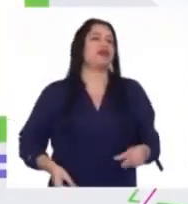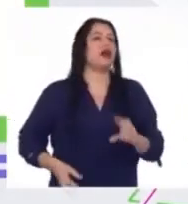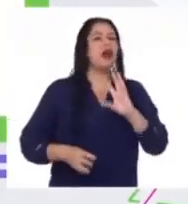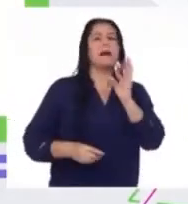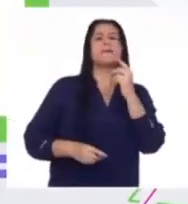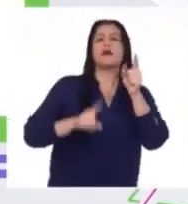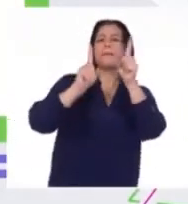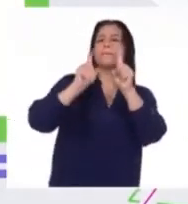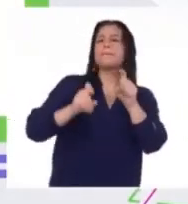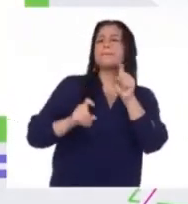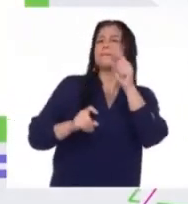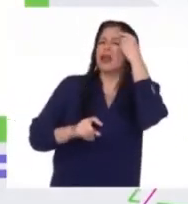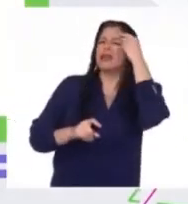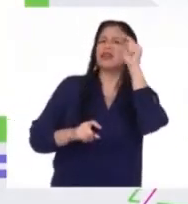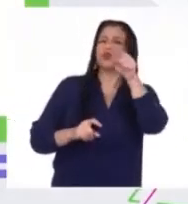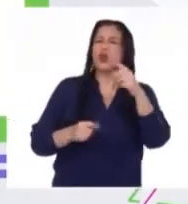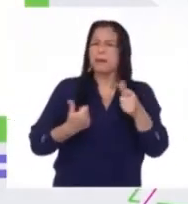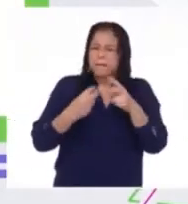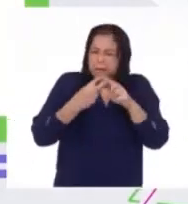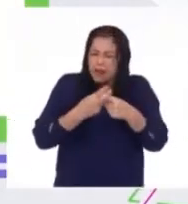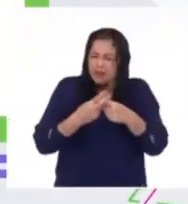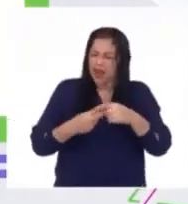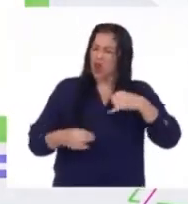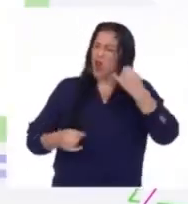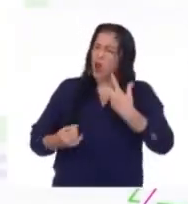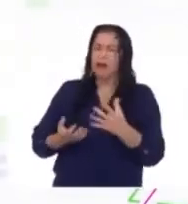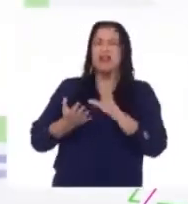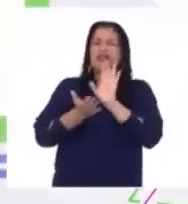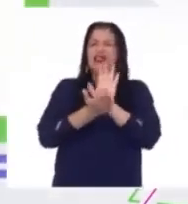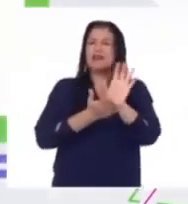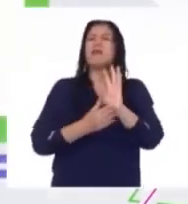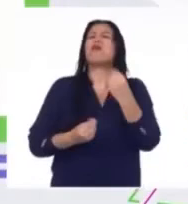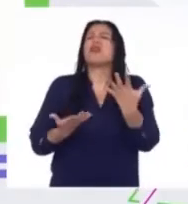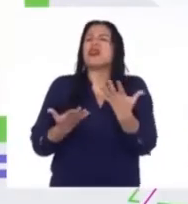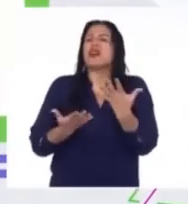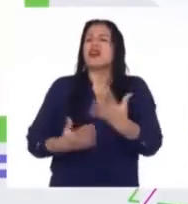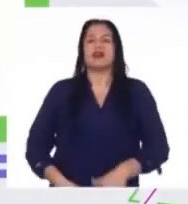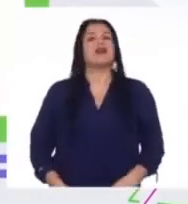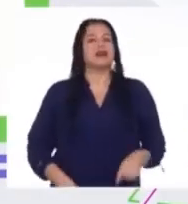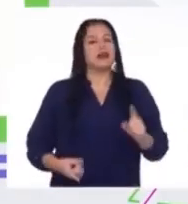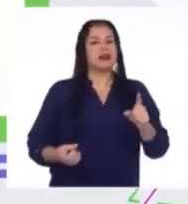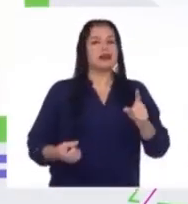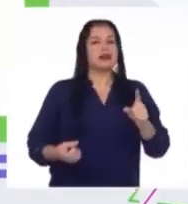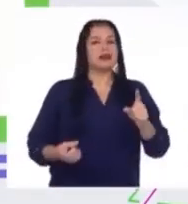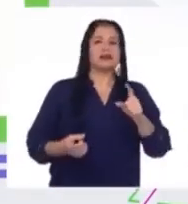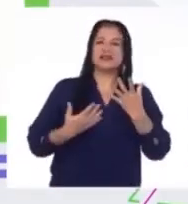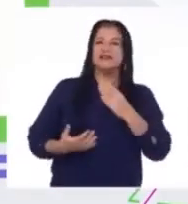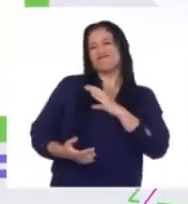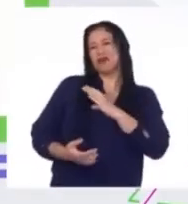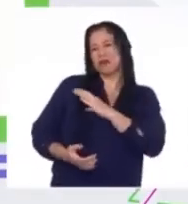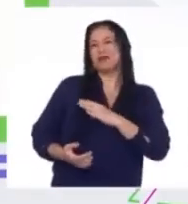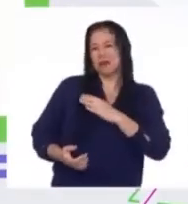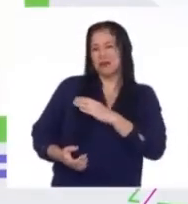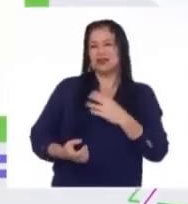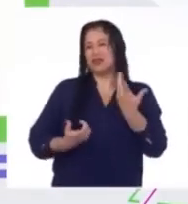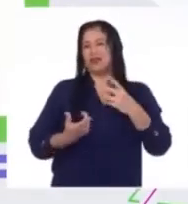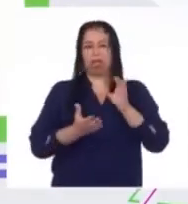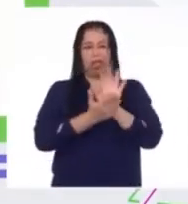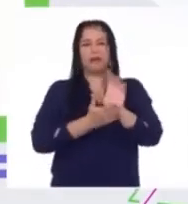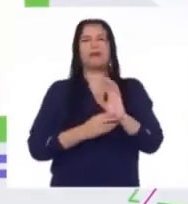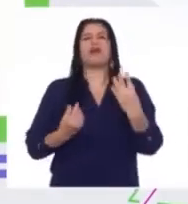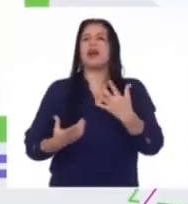crees que se originan este tipo de comportamientos en los jóvenes? Este tipo de comportamientos en los jóvenes se origina